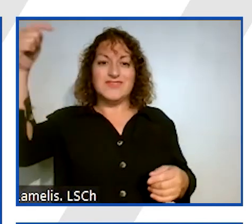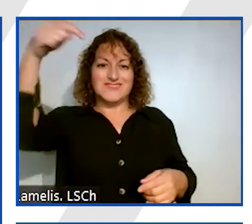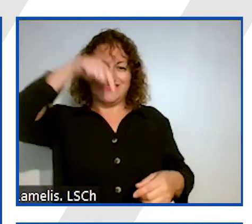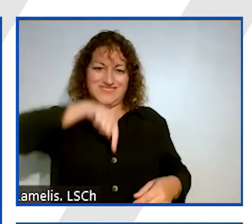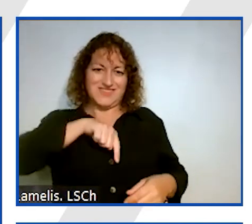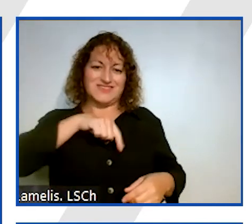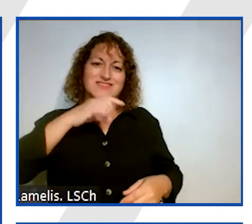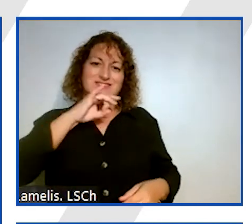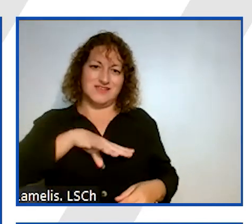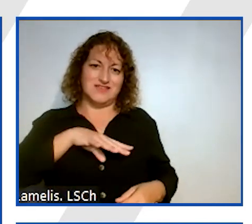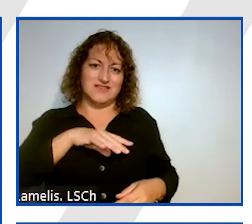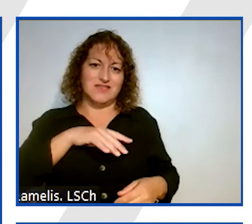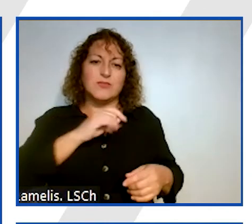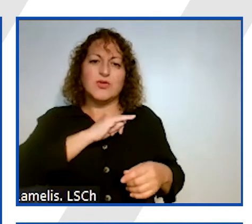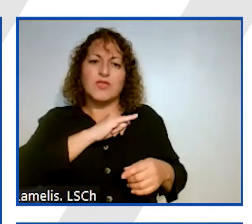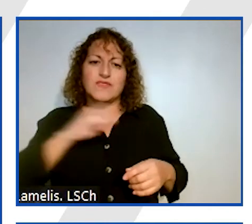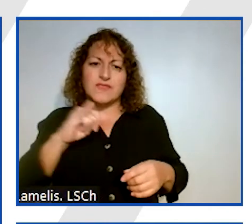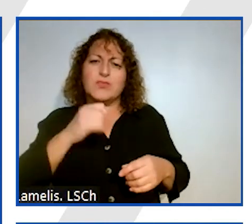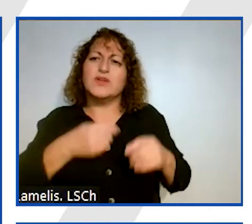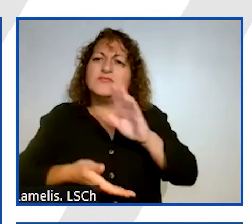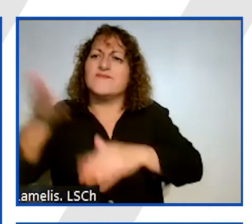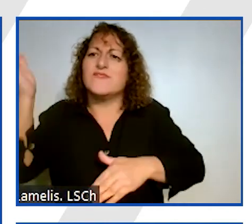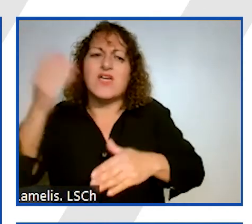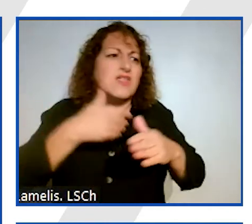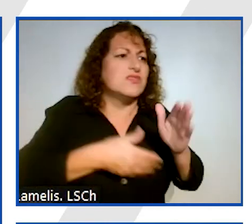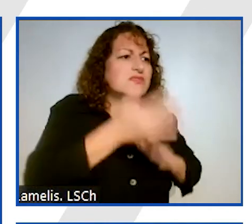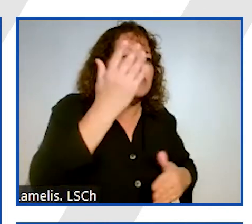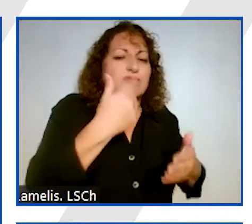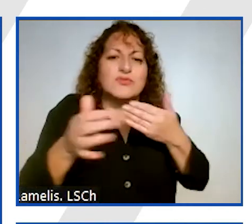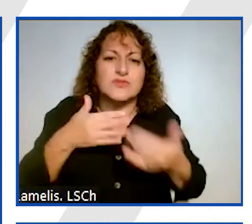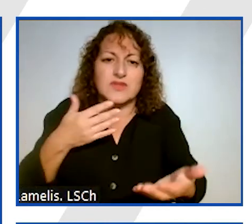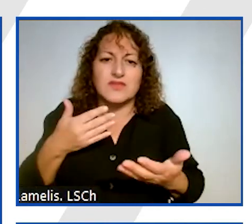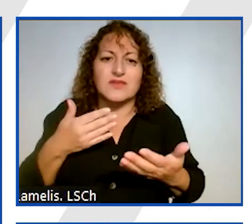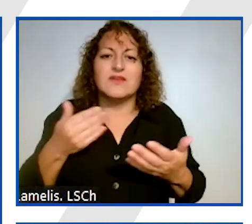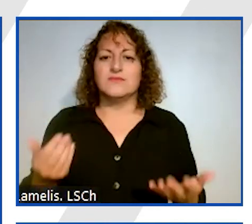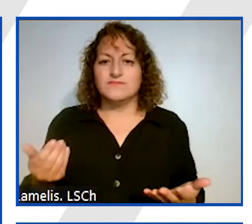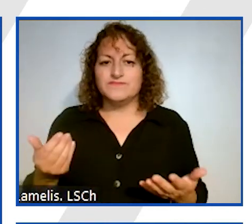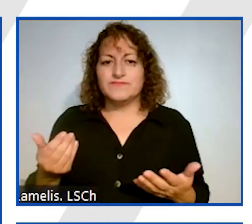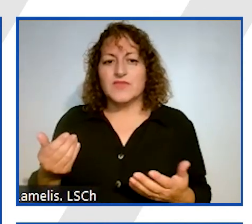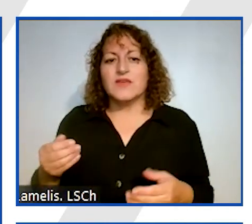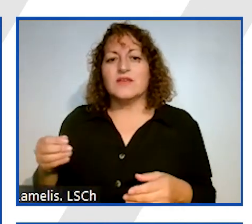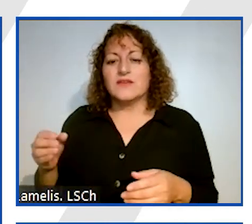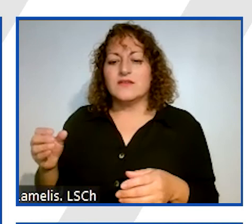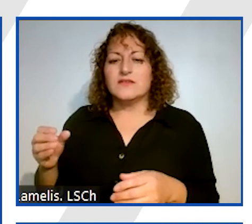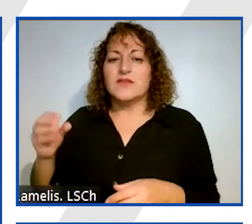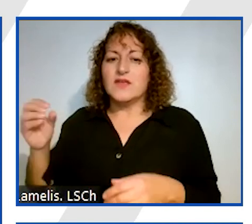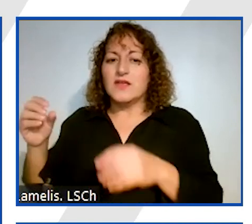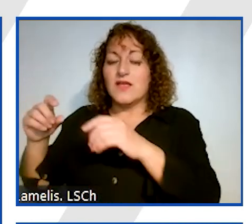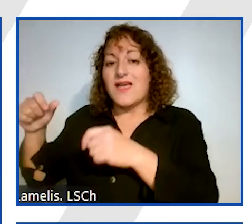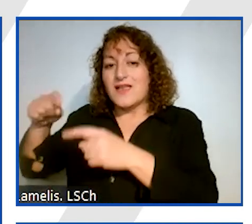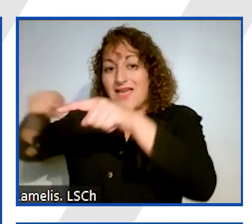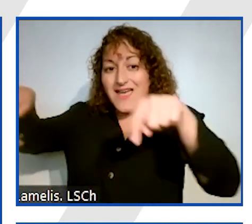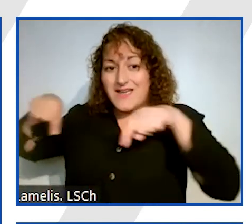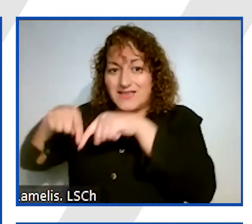están, a qué lado se van. Entonces tuvimos el apoyo de la Agencia Nacional de Investigación para